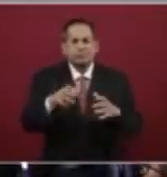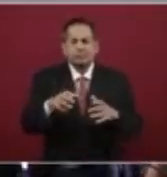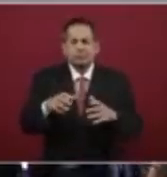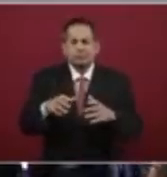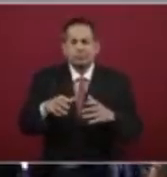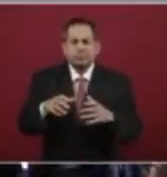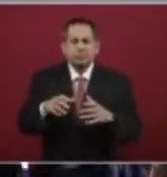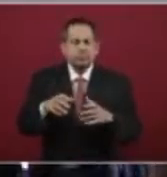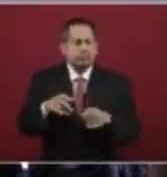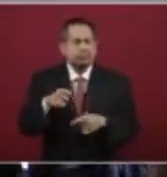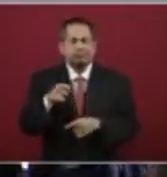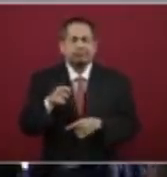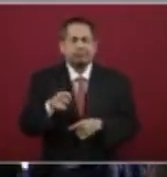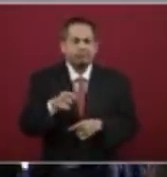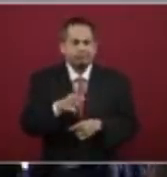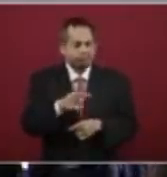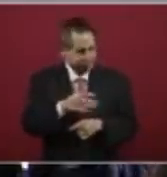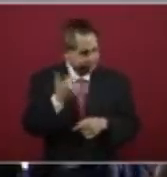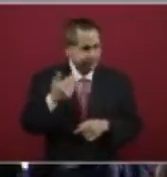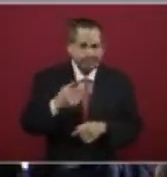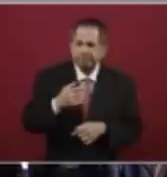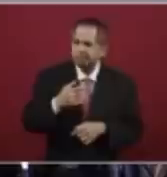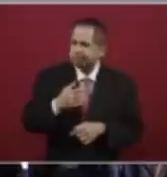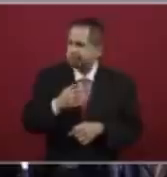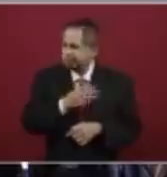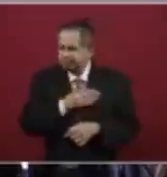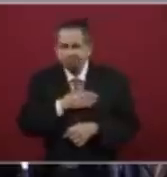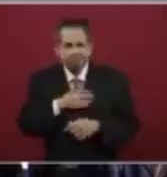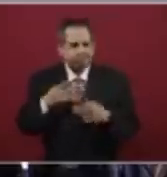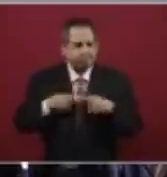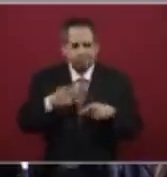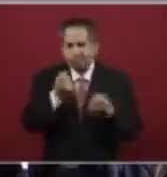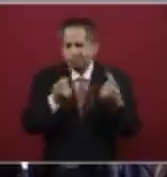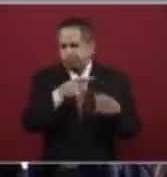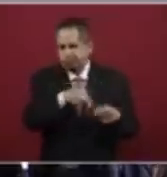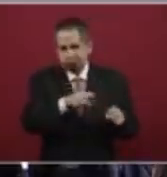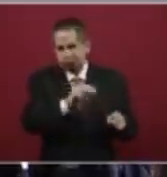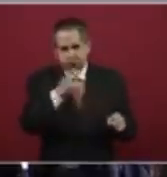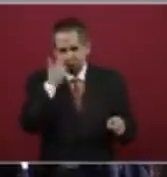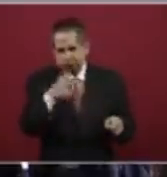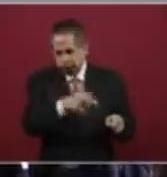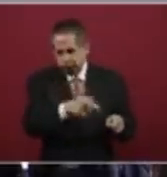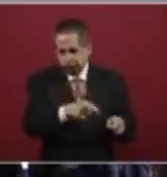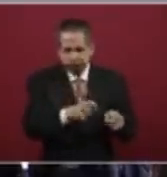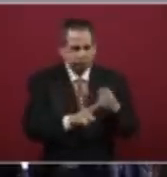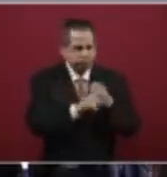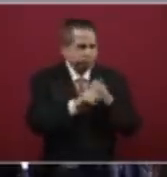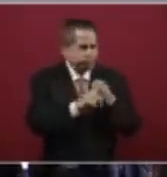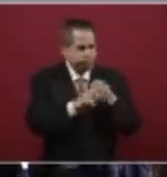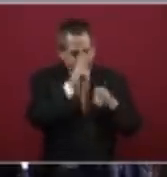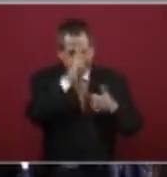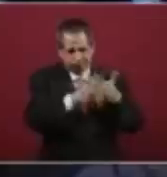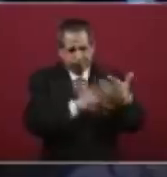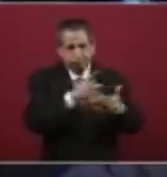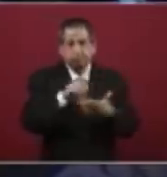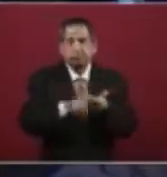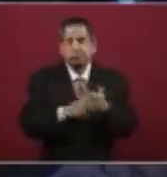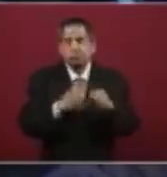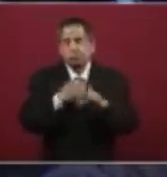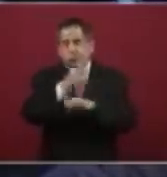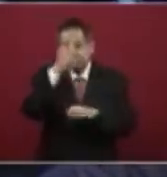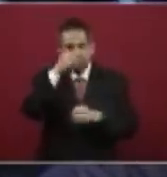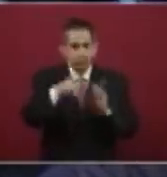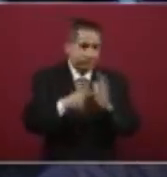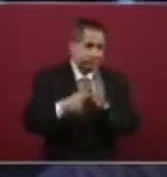a este llamado de luchar por el bienestar común, social, de la violencia que le mencionaba en el Estado de México como